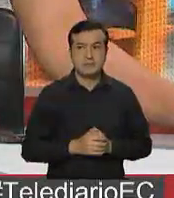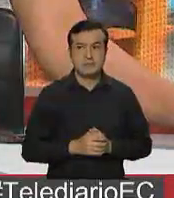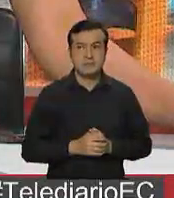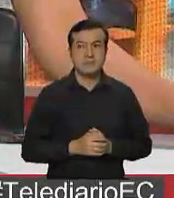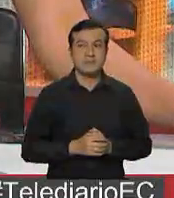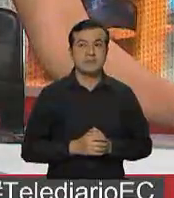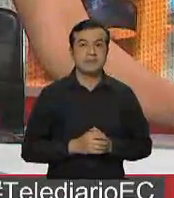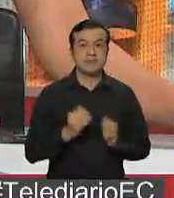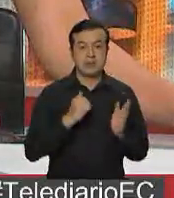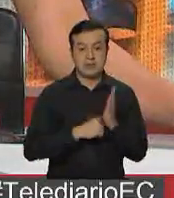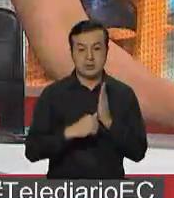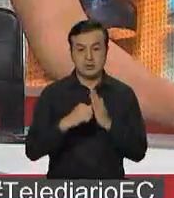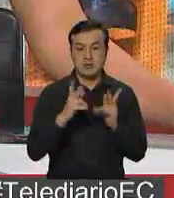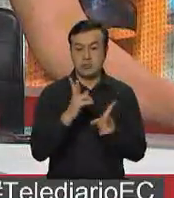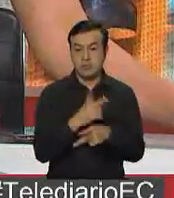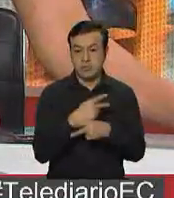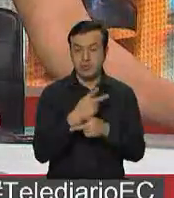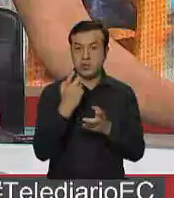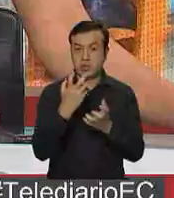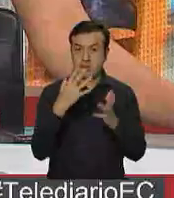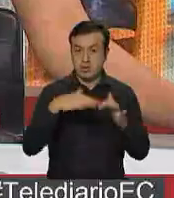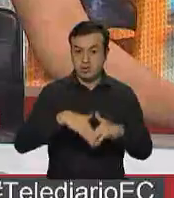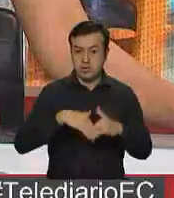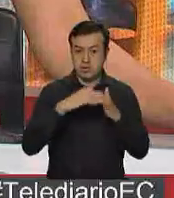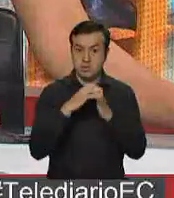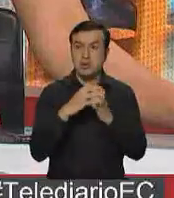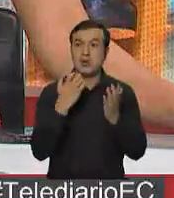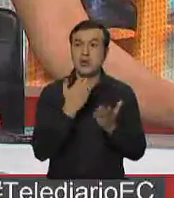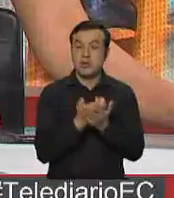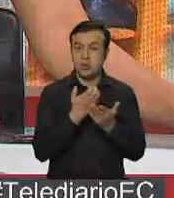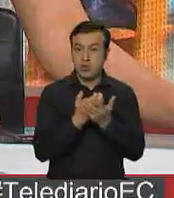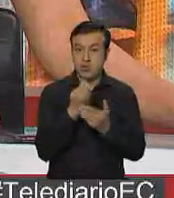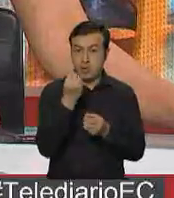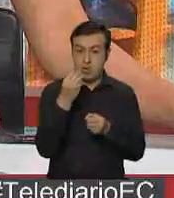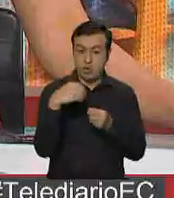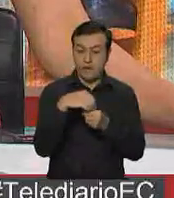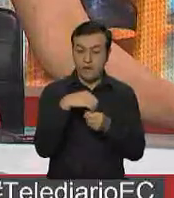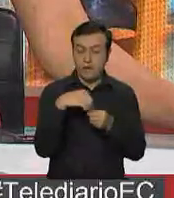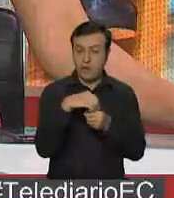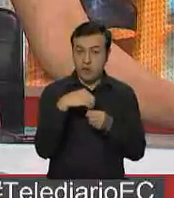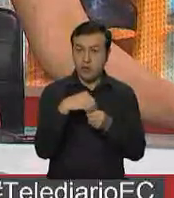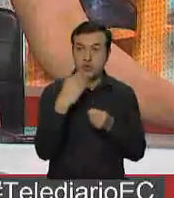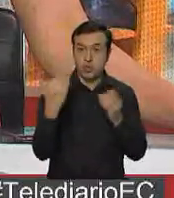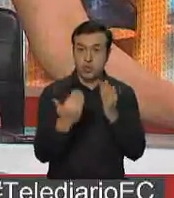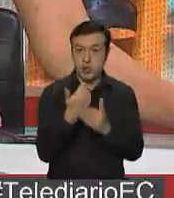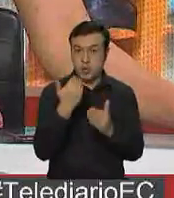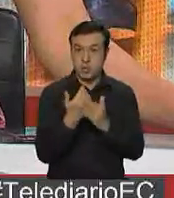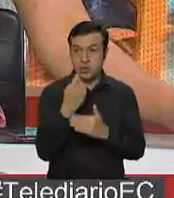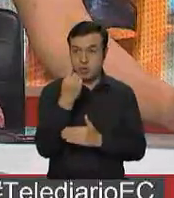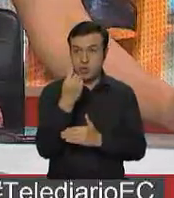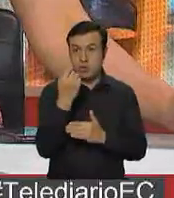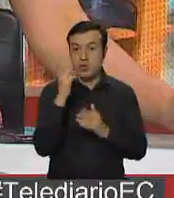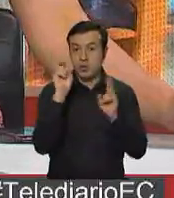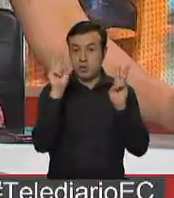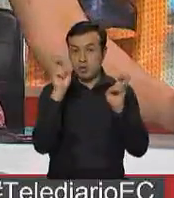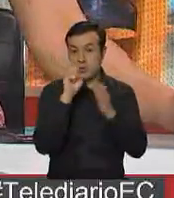el Ministerio de la Producción busca reactivar la economía nacional con un fondo de capital de riesgo para emprendimientos y proyectos ligados a sectores priorizados como